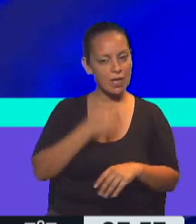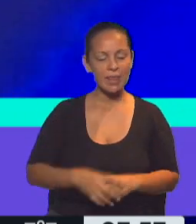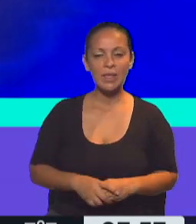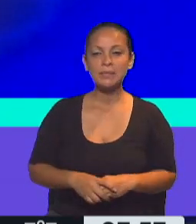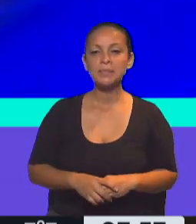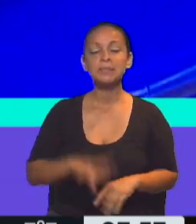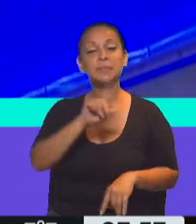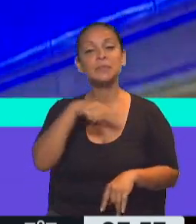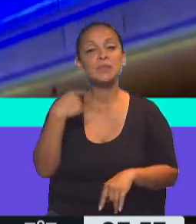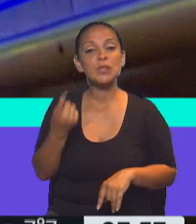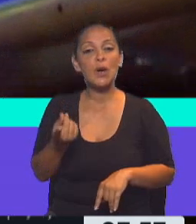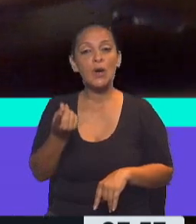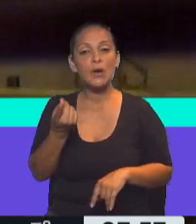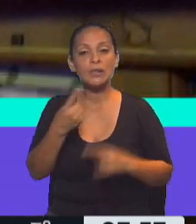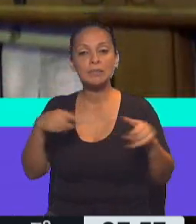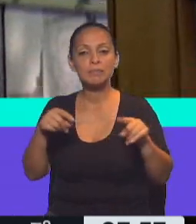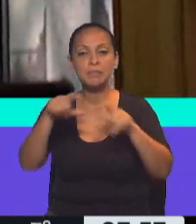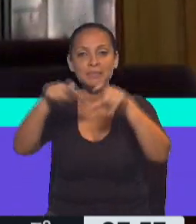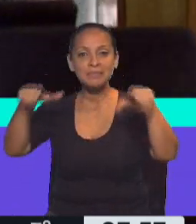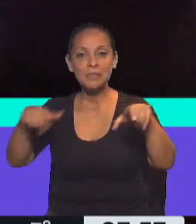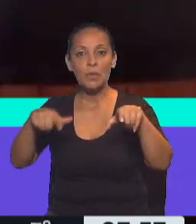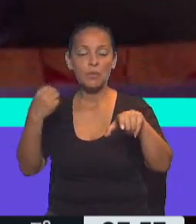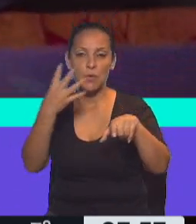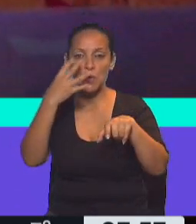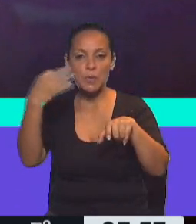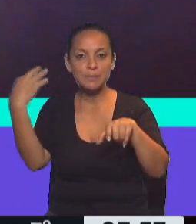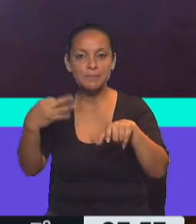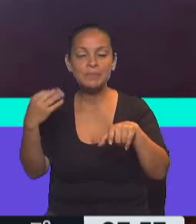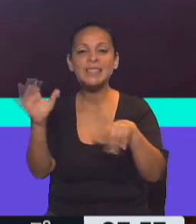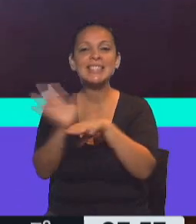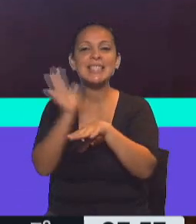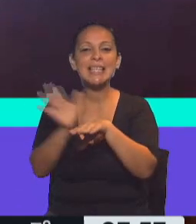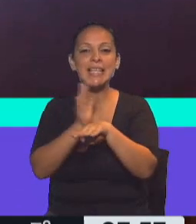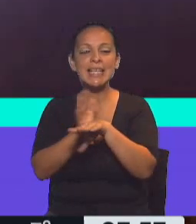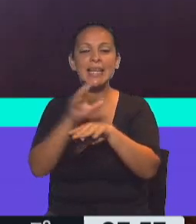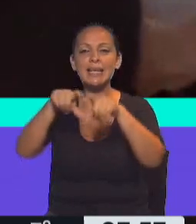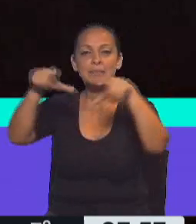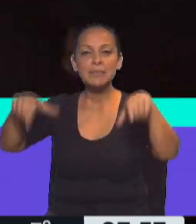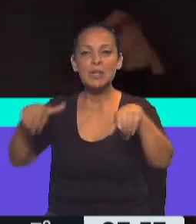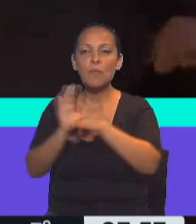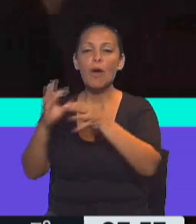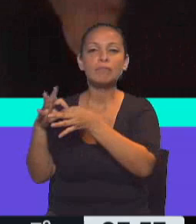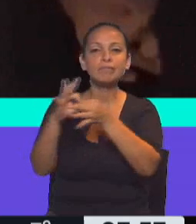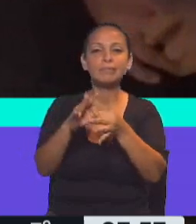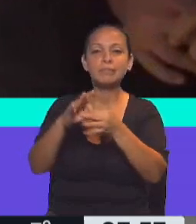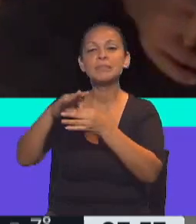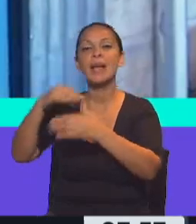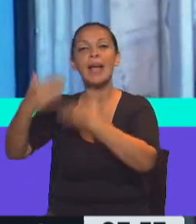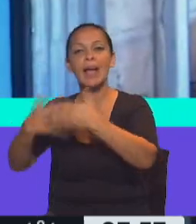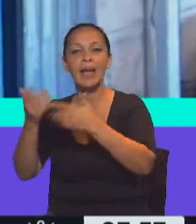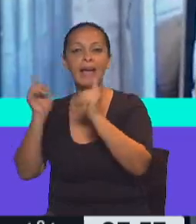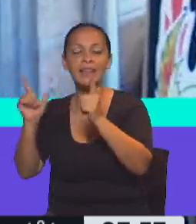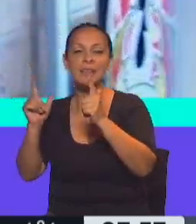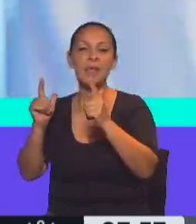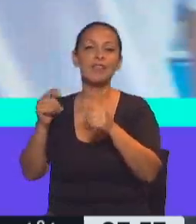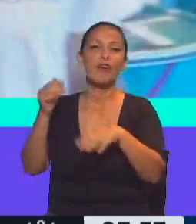de las atracciones es el coche cine. Este tren es una combinación entre el entretenimiento, la historia y la cultura.